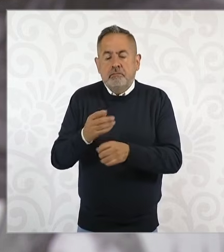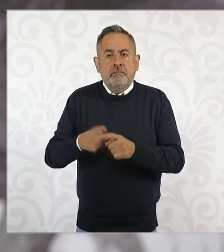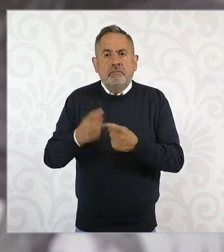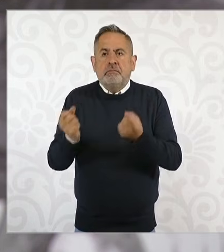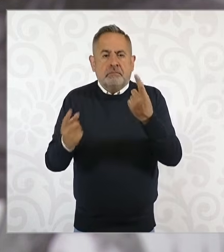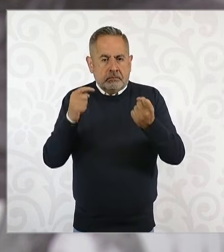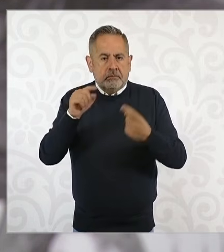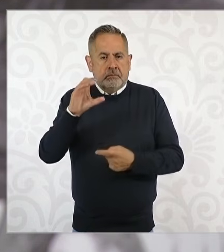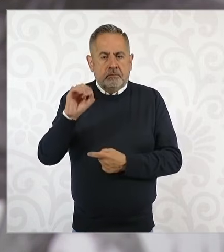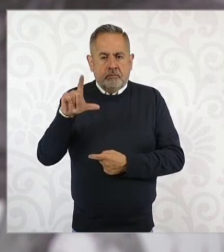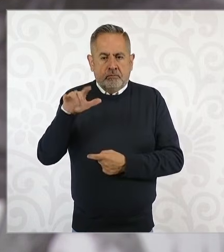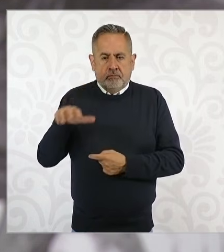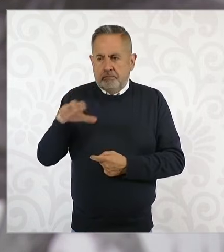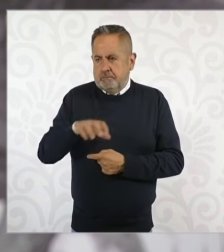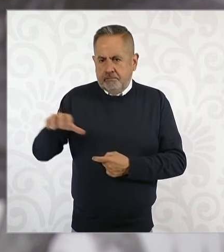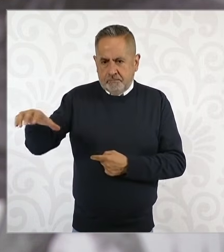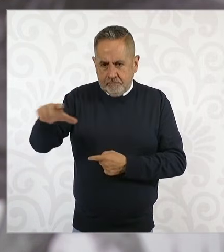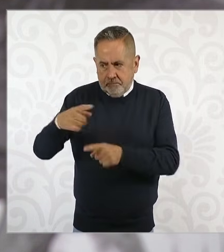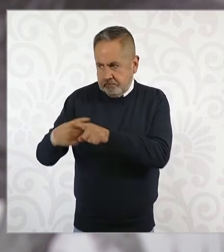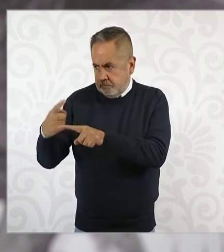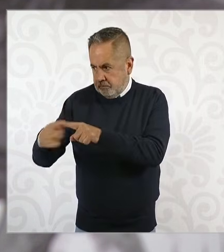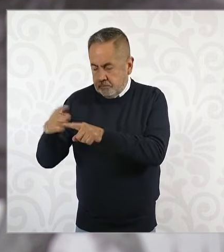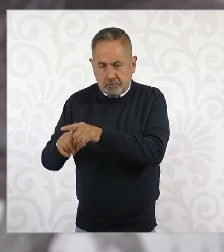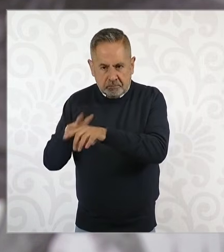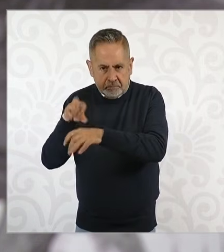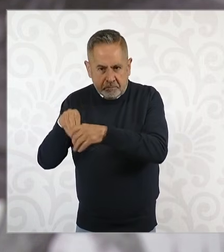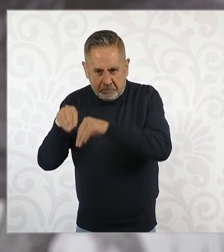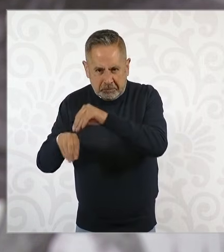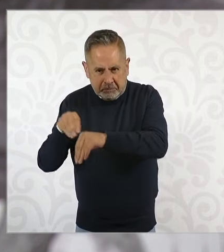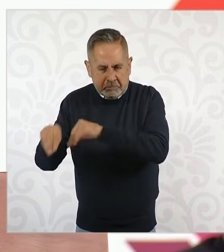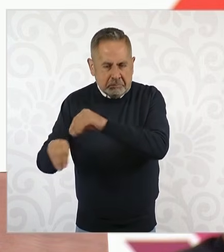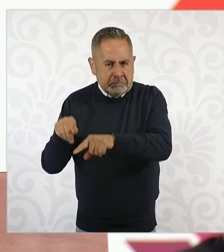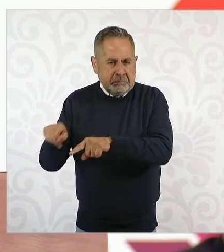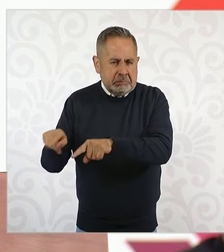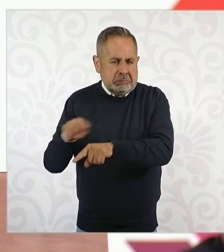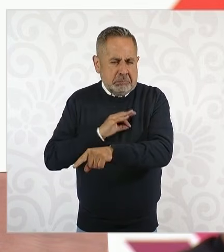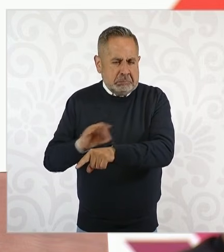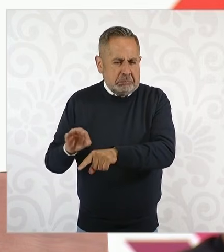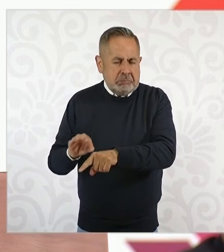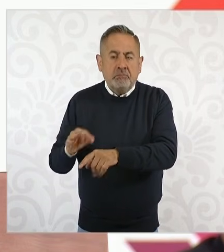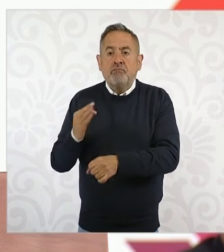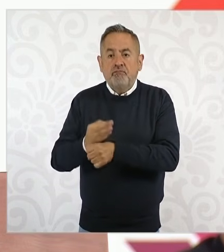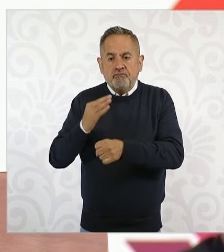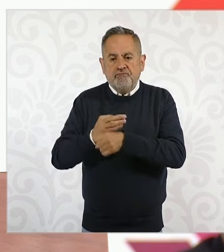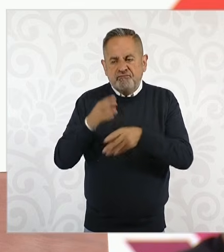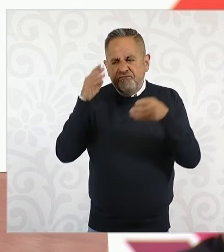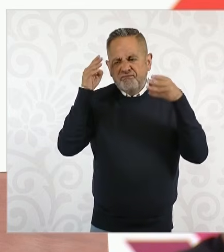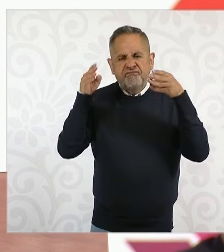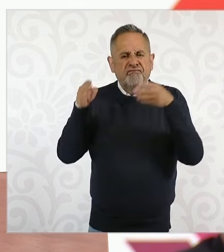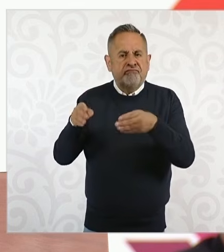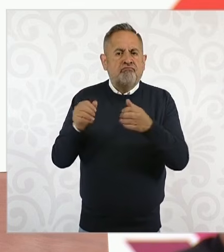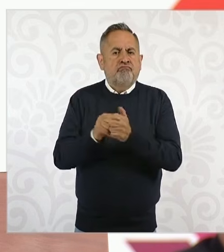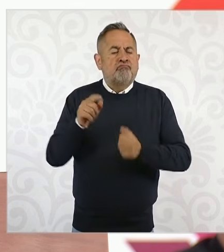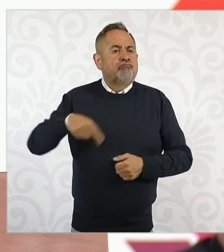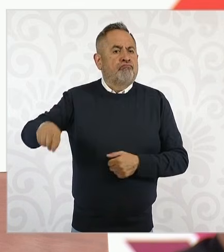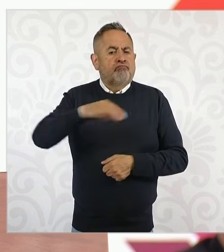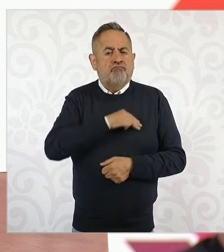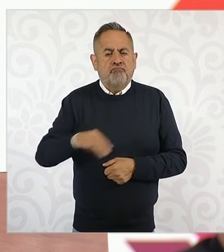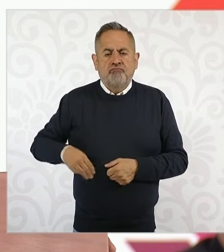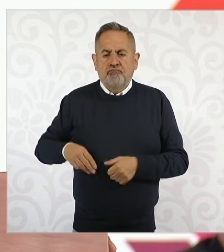colonias. Eso es ya en algunos puntos en particular. Es una parte en la que estamos trabajando con los